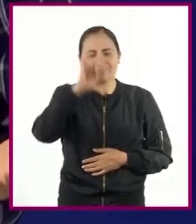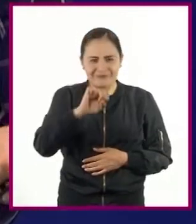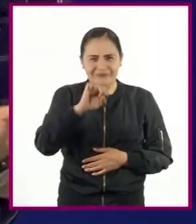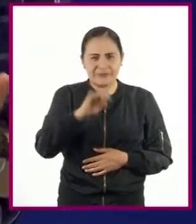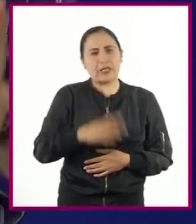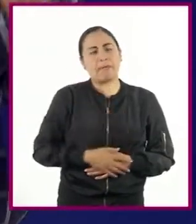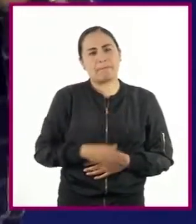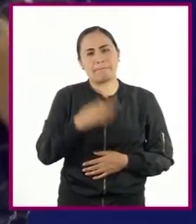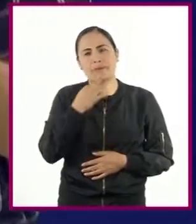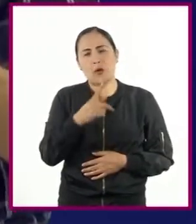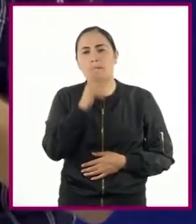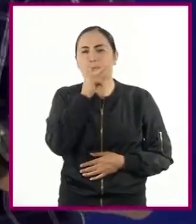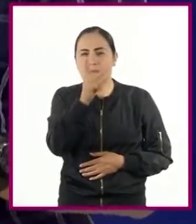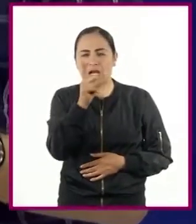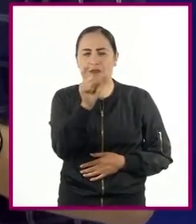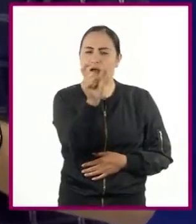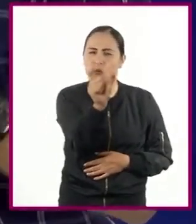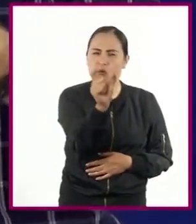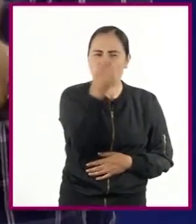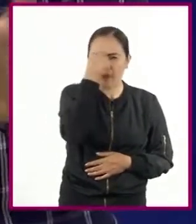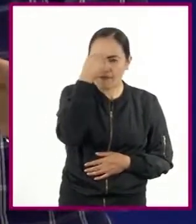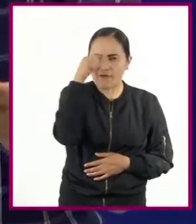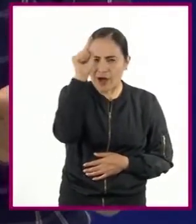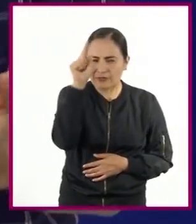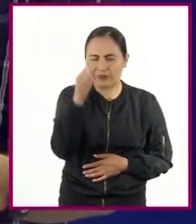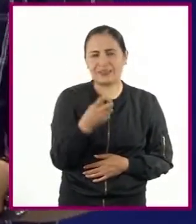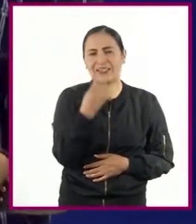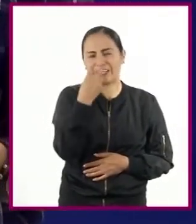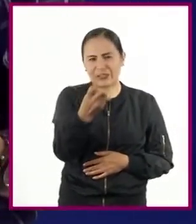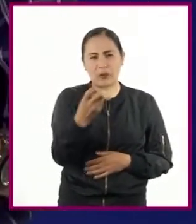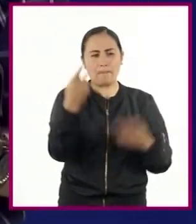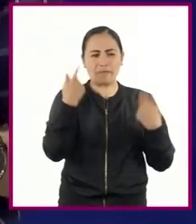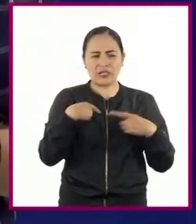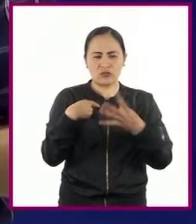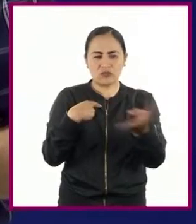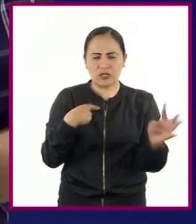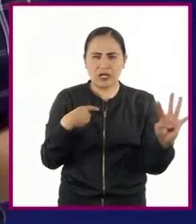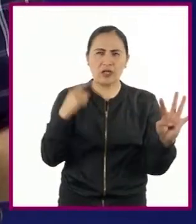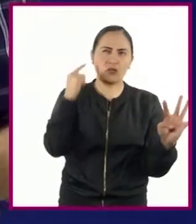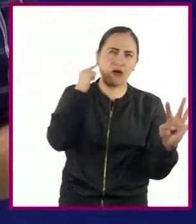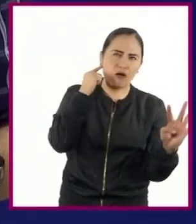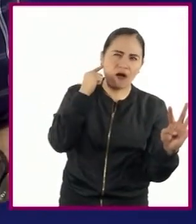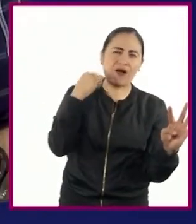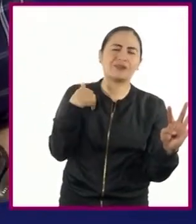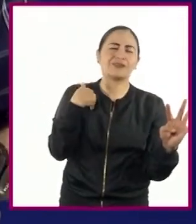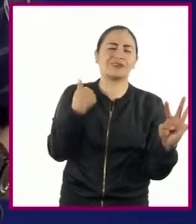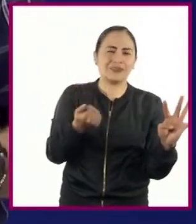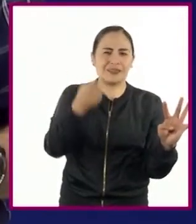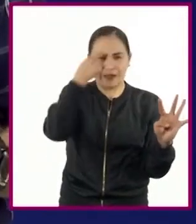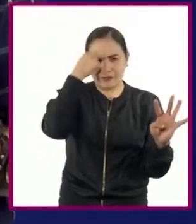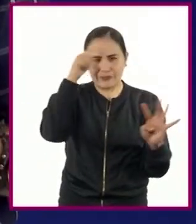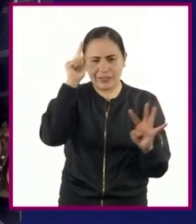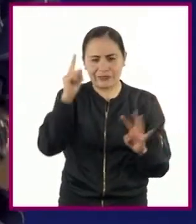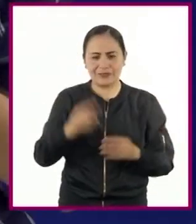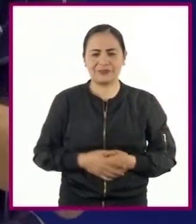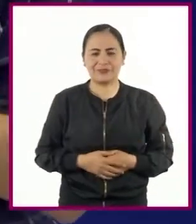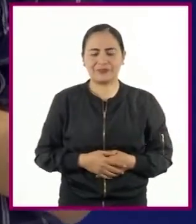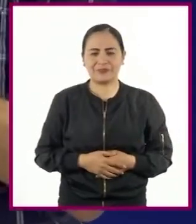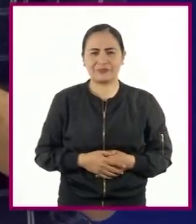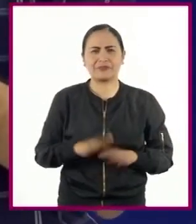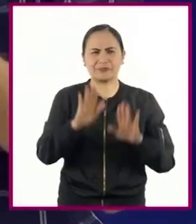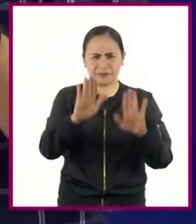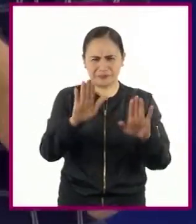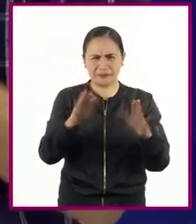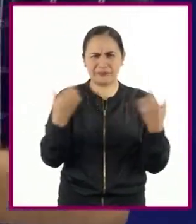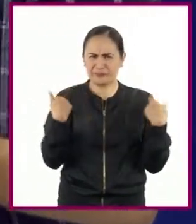usar palabras cortas y sencillas. Esto facilita la comprensión del discurso oral. Profesora,